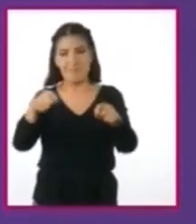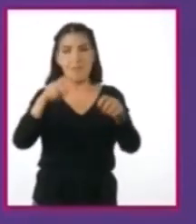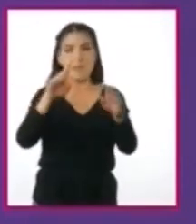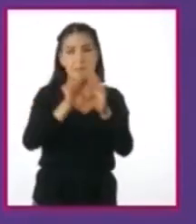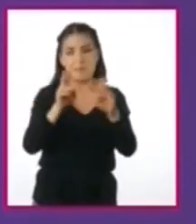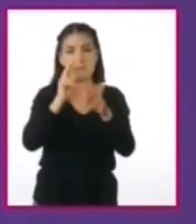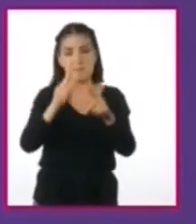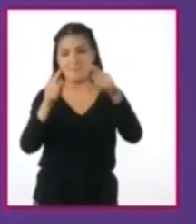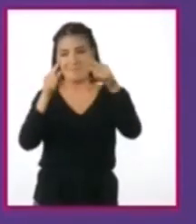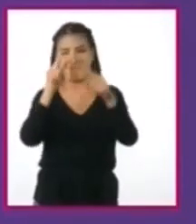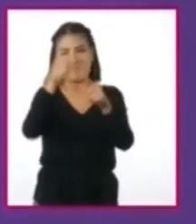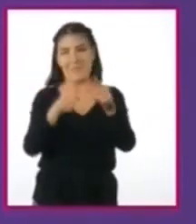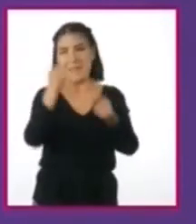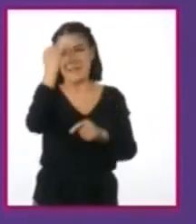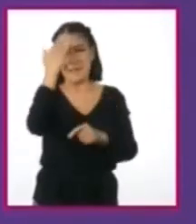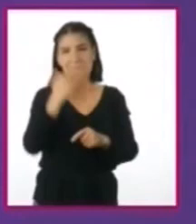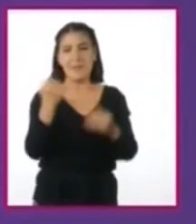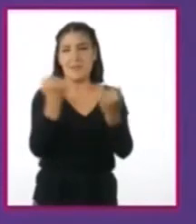vértices del cartón.